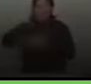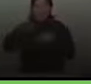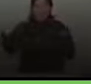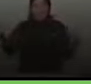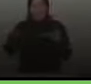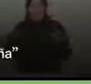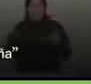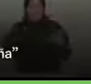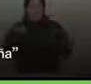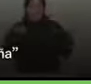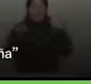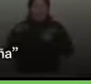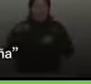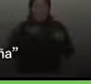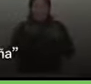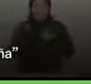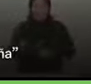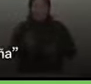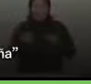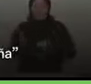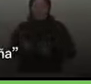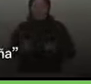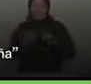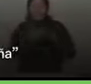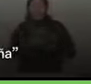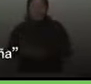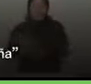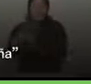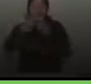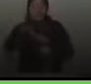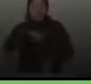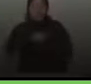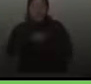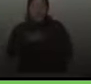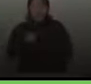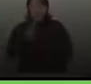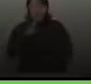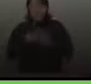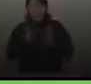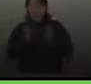del Territorio, Actuaciones en Defensa de la Unidad de España.